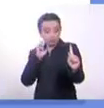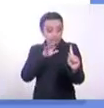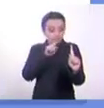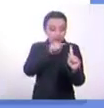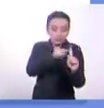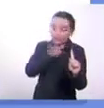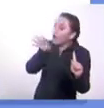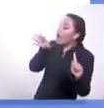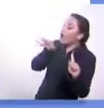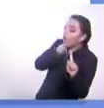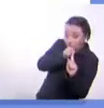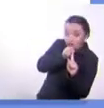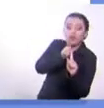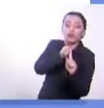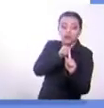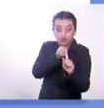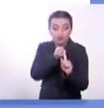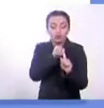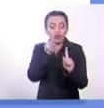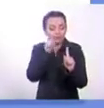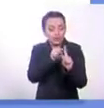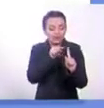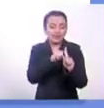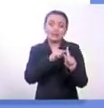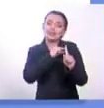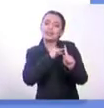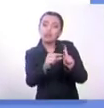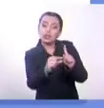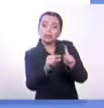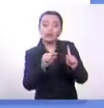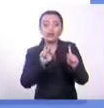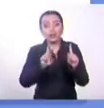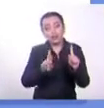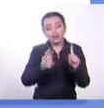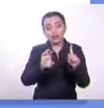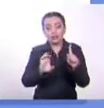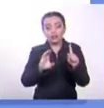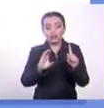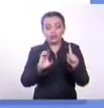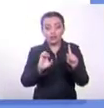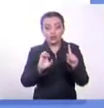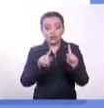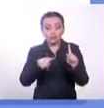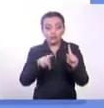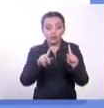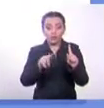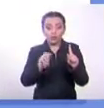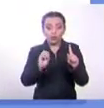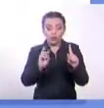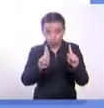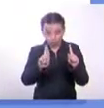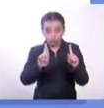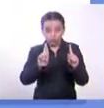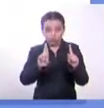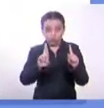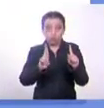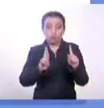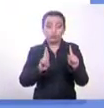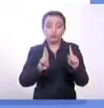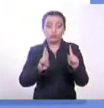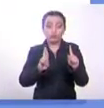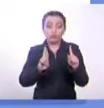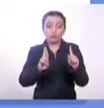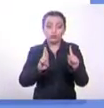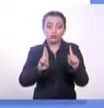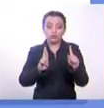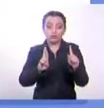se llama receptor. ¿Y qué recibe? La persona que me está escuchando. Cuando yo estoy hablando, otra persona está escuchando. Ajá. Y a ese le llamamos